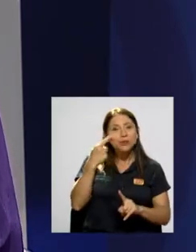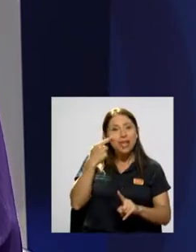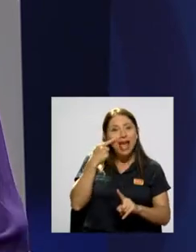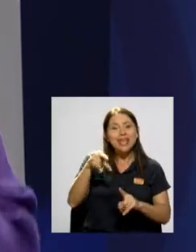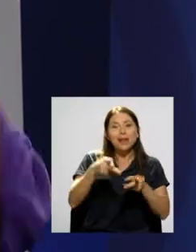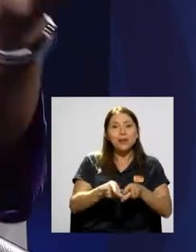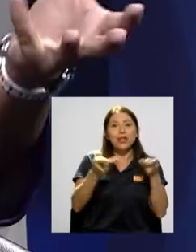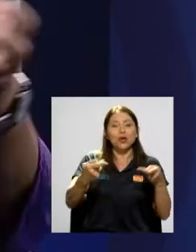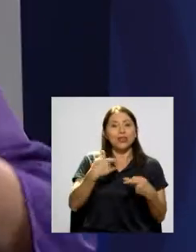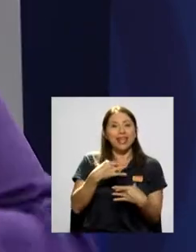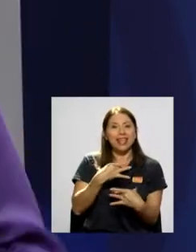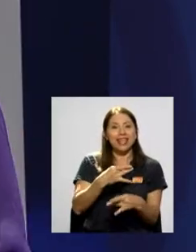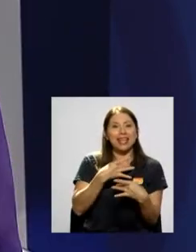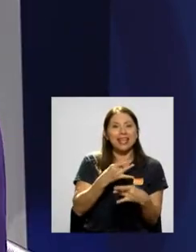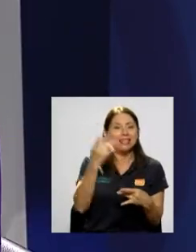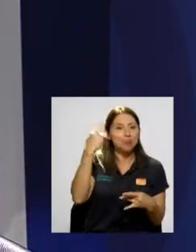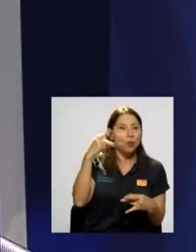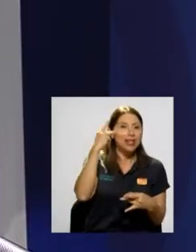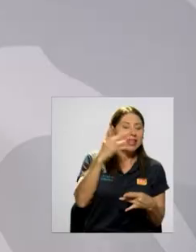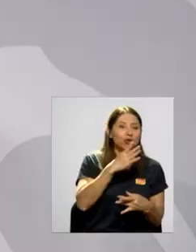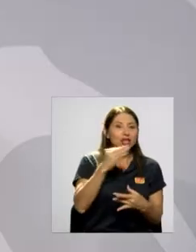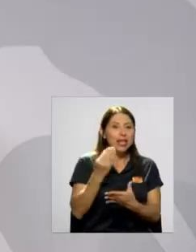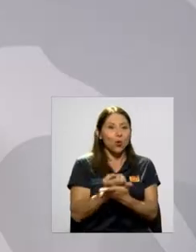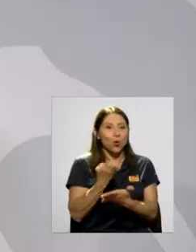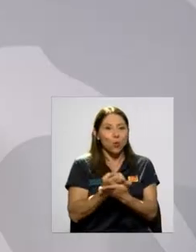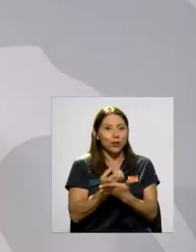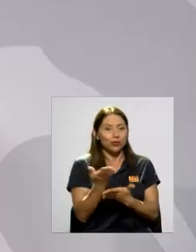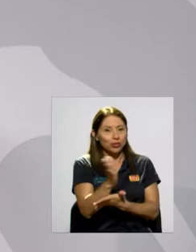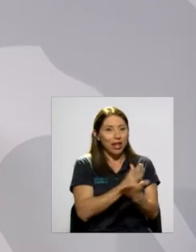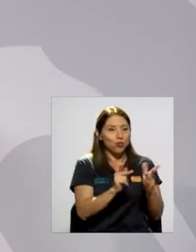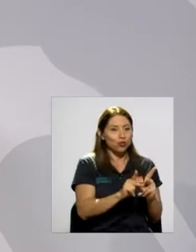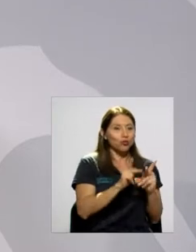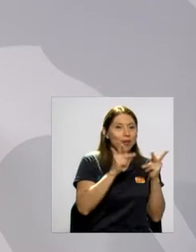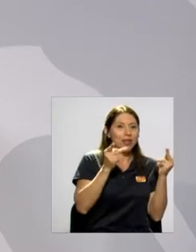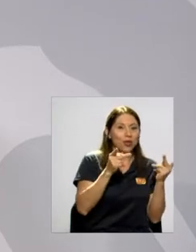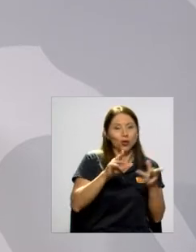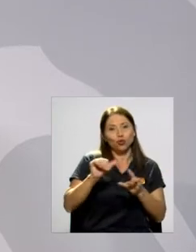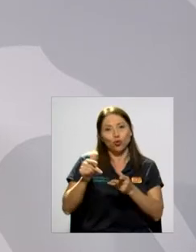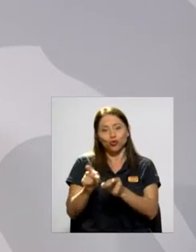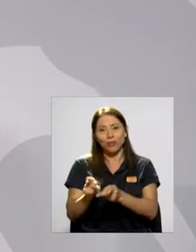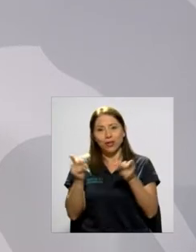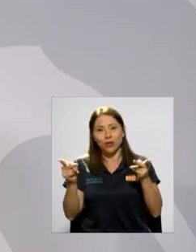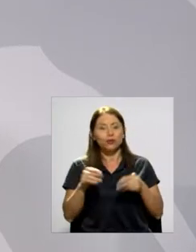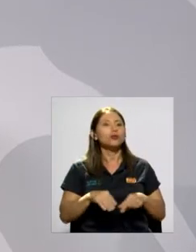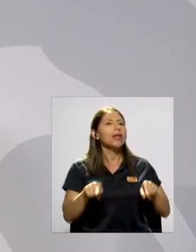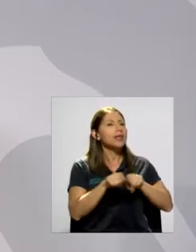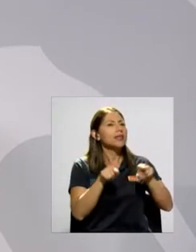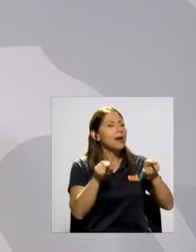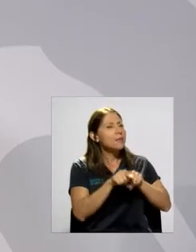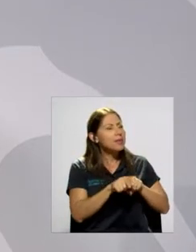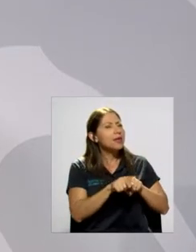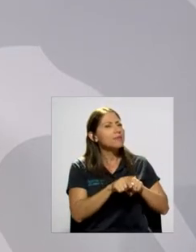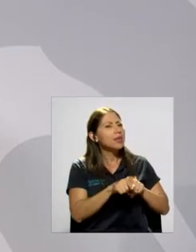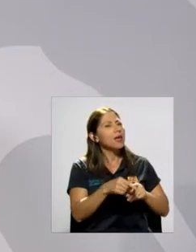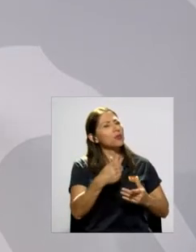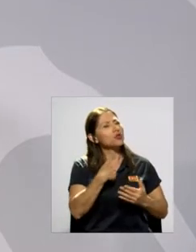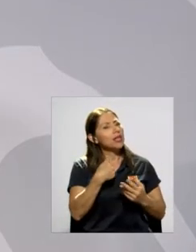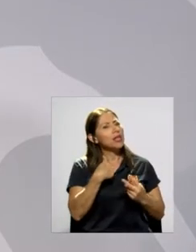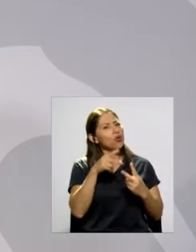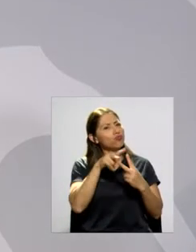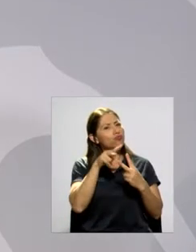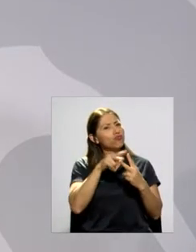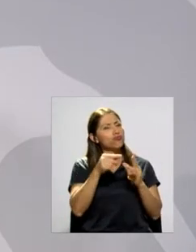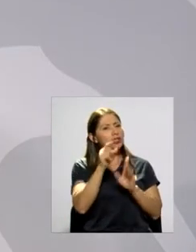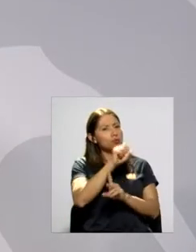y económicos de unos periódicos y de otros. Y hemos tenido también dos manifestaciones que también podrían llamar a una